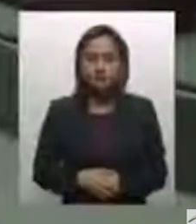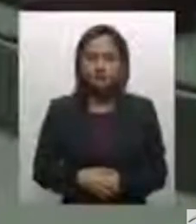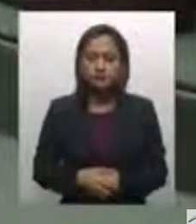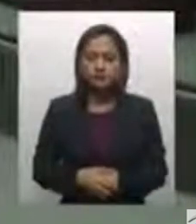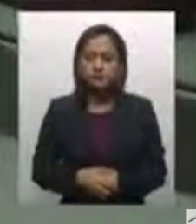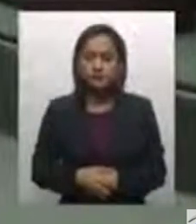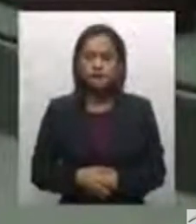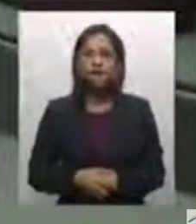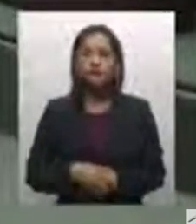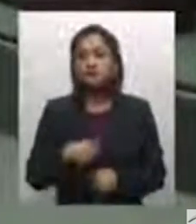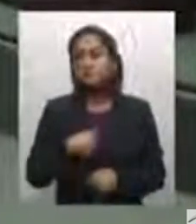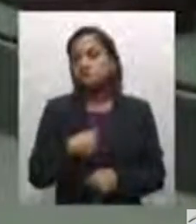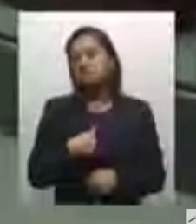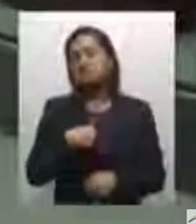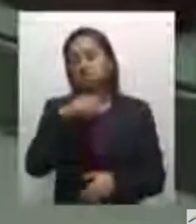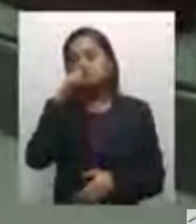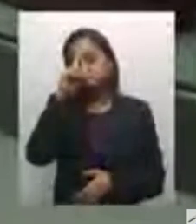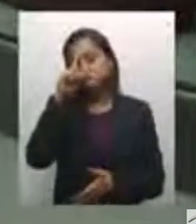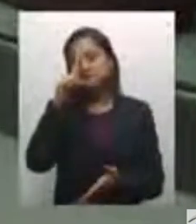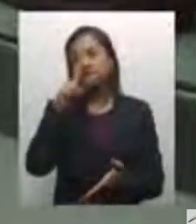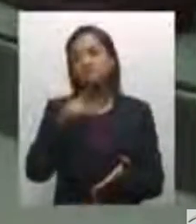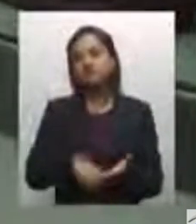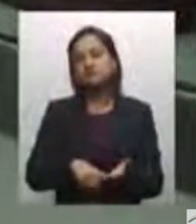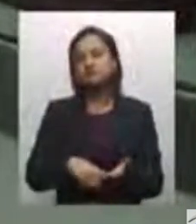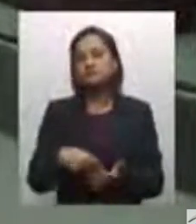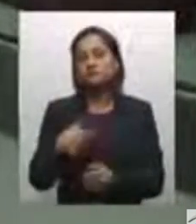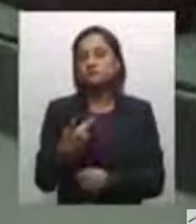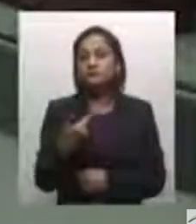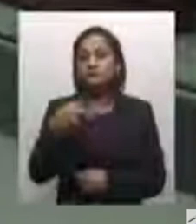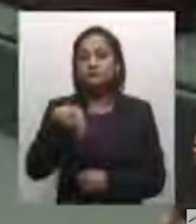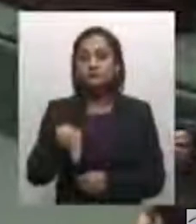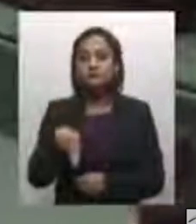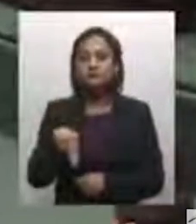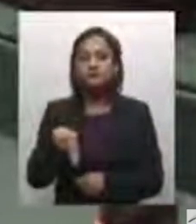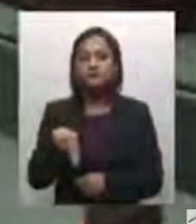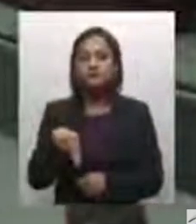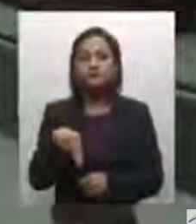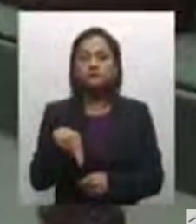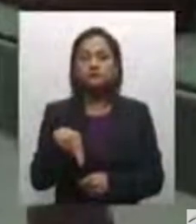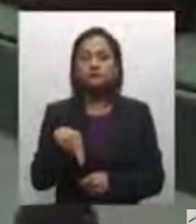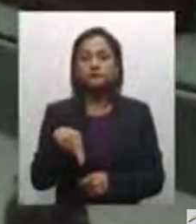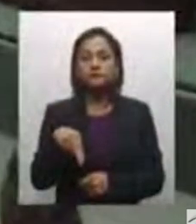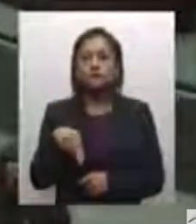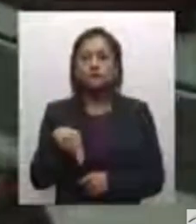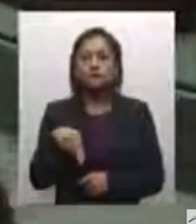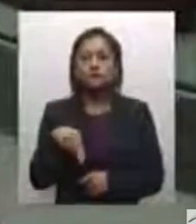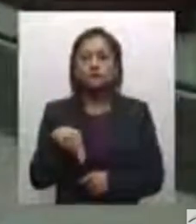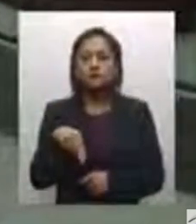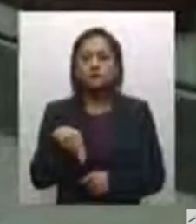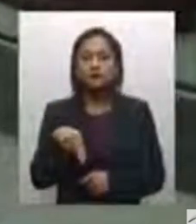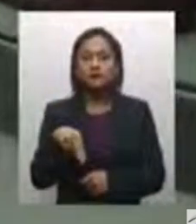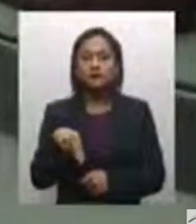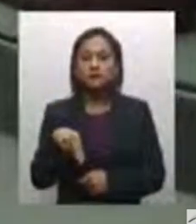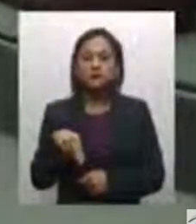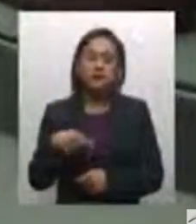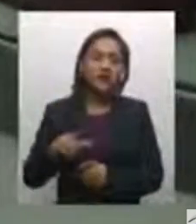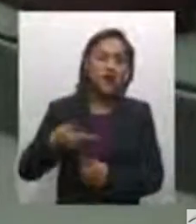creo que la guardia nacional es una decisión histórica